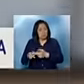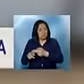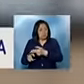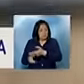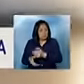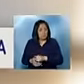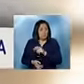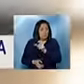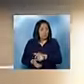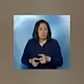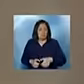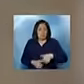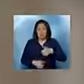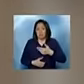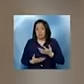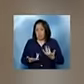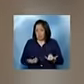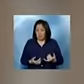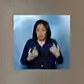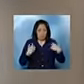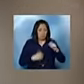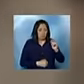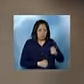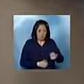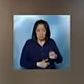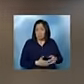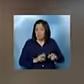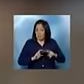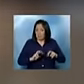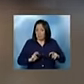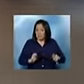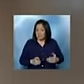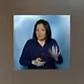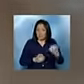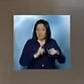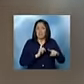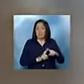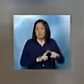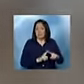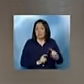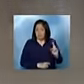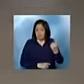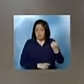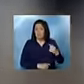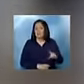controversial que, por supuesto, ahora los jueces evalúan de la ex primera dama de nuestro país.